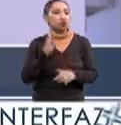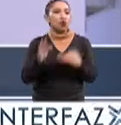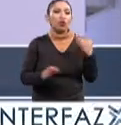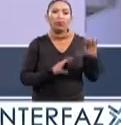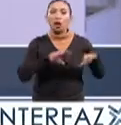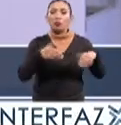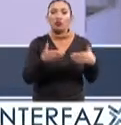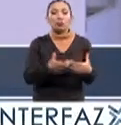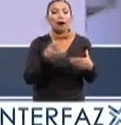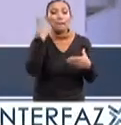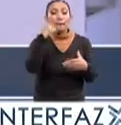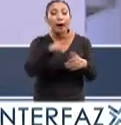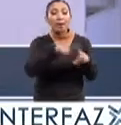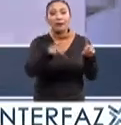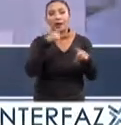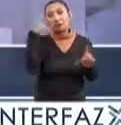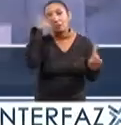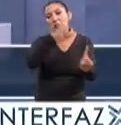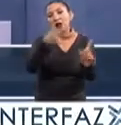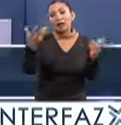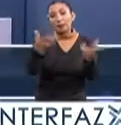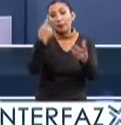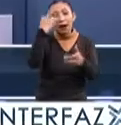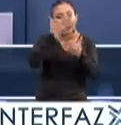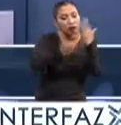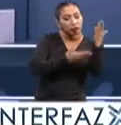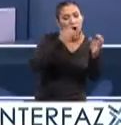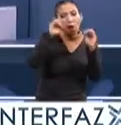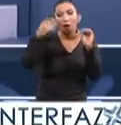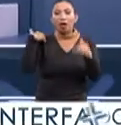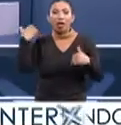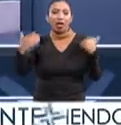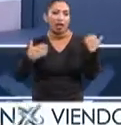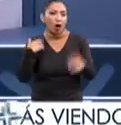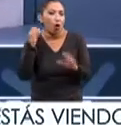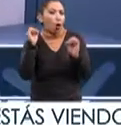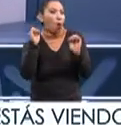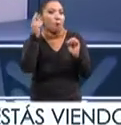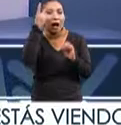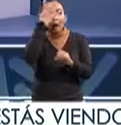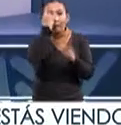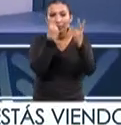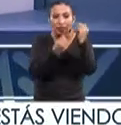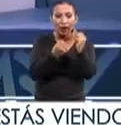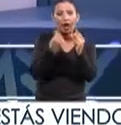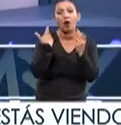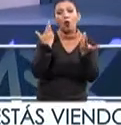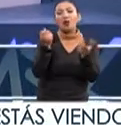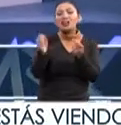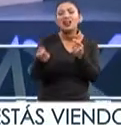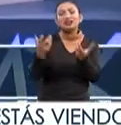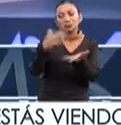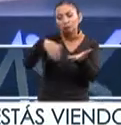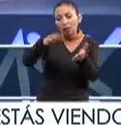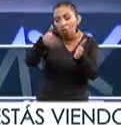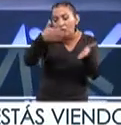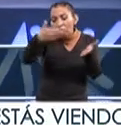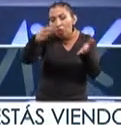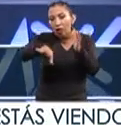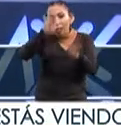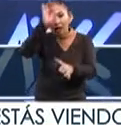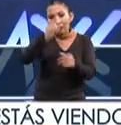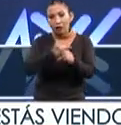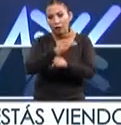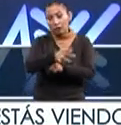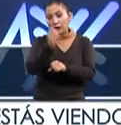la comunidad educativa para diferentes propósitos, tanto para estudio como para entretenimiento, como para aprender en lo que estén buscando de información.